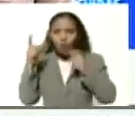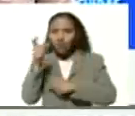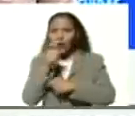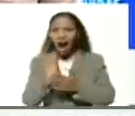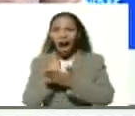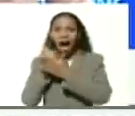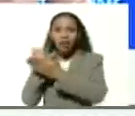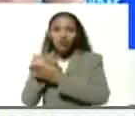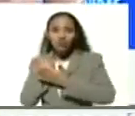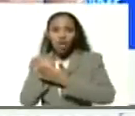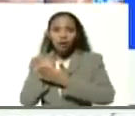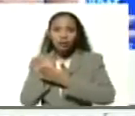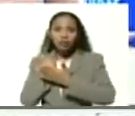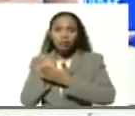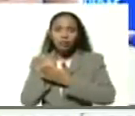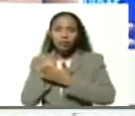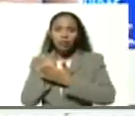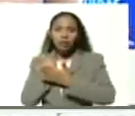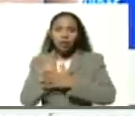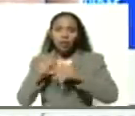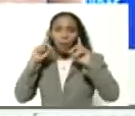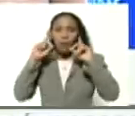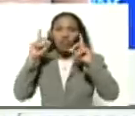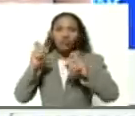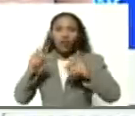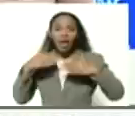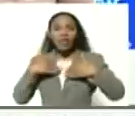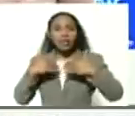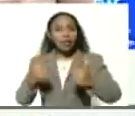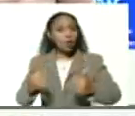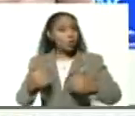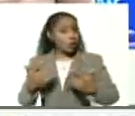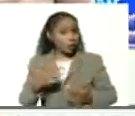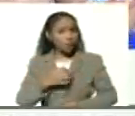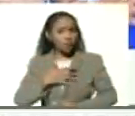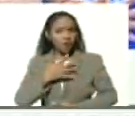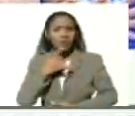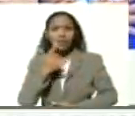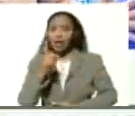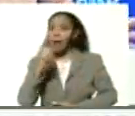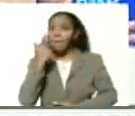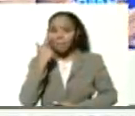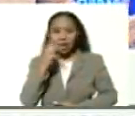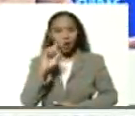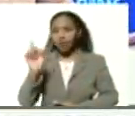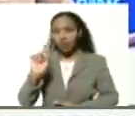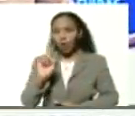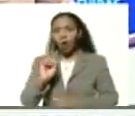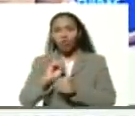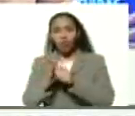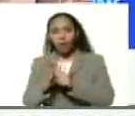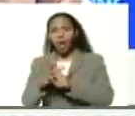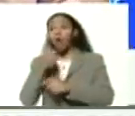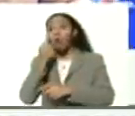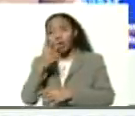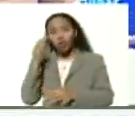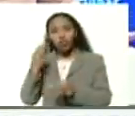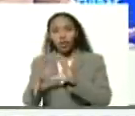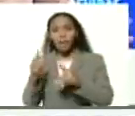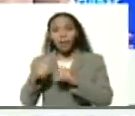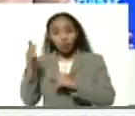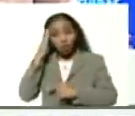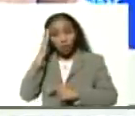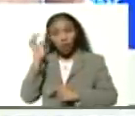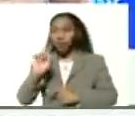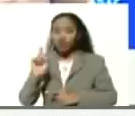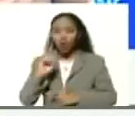ayuda de un profesional de la salud que pueda decirle, mira, no, no es COVID, qué bueno, pero ya sabemos que no